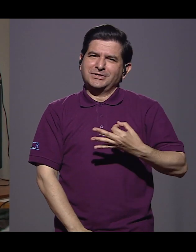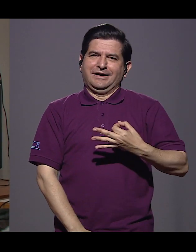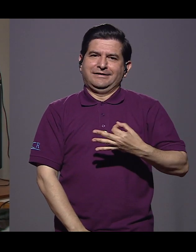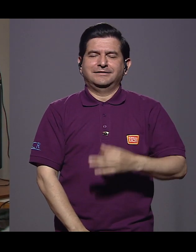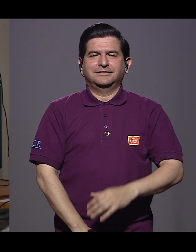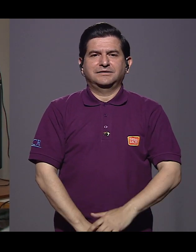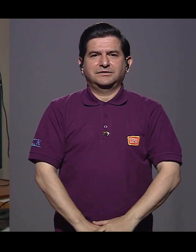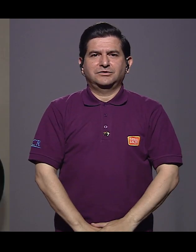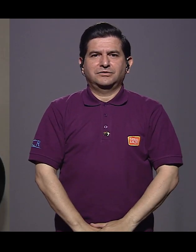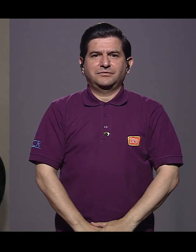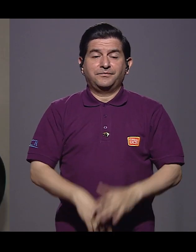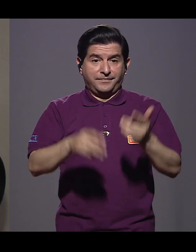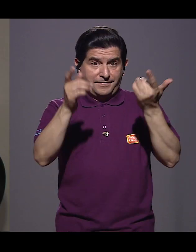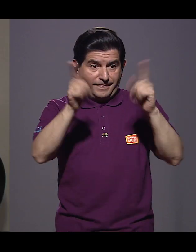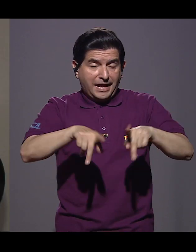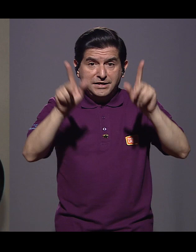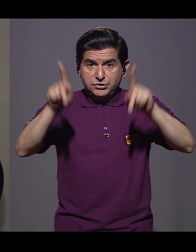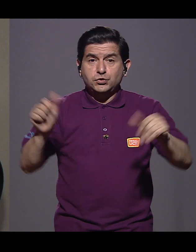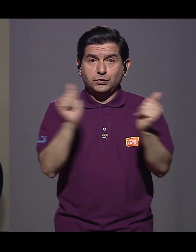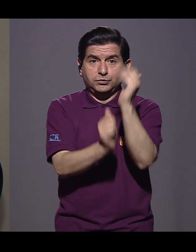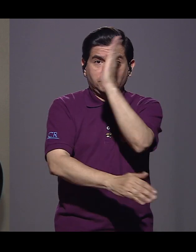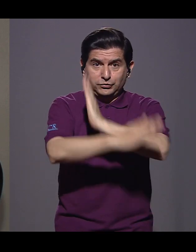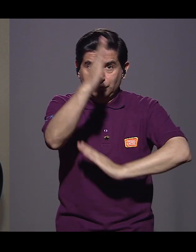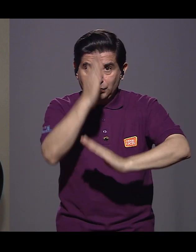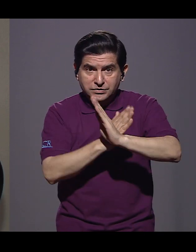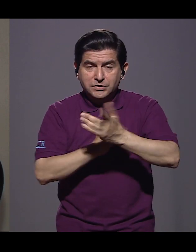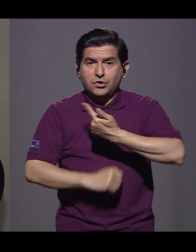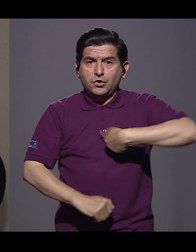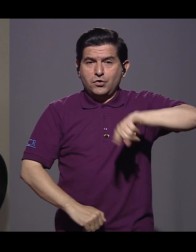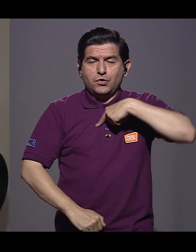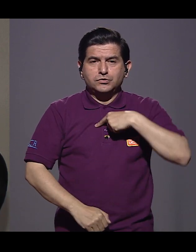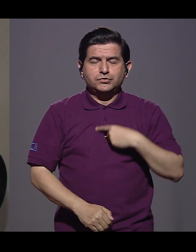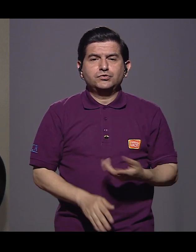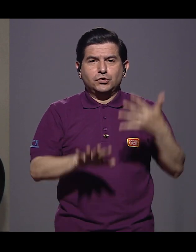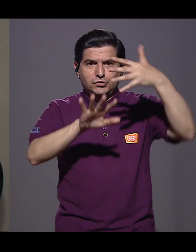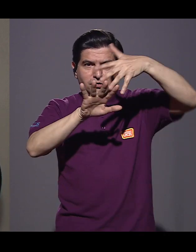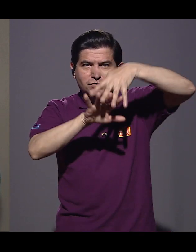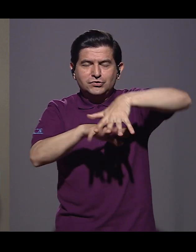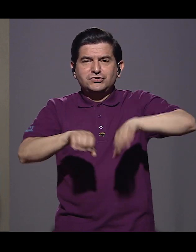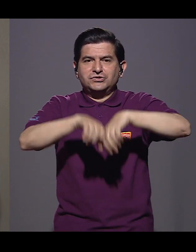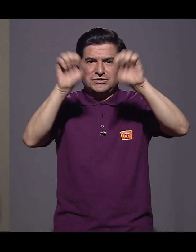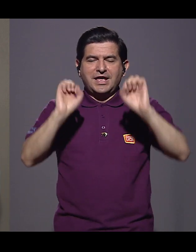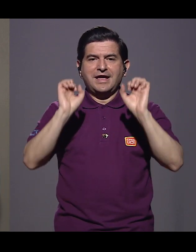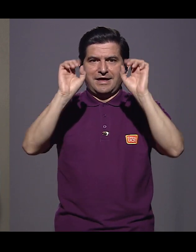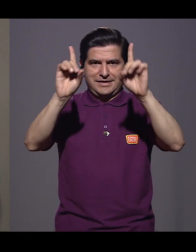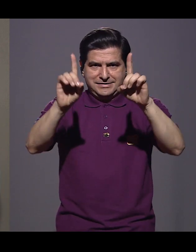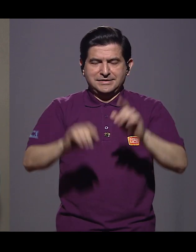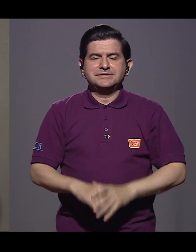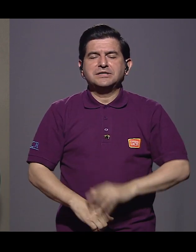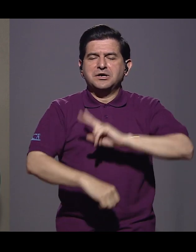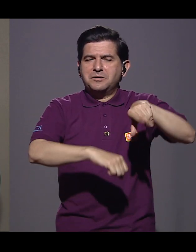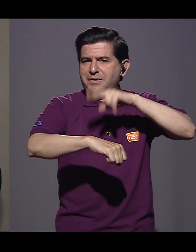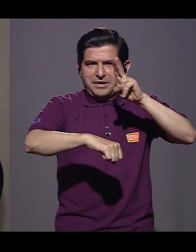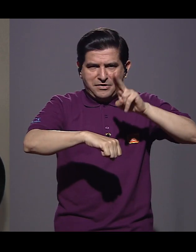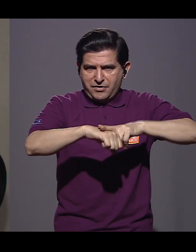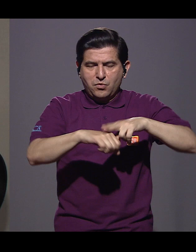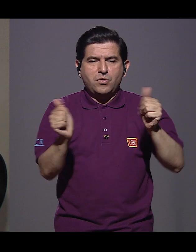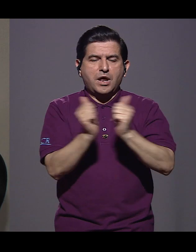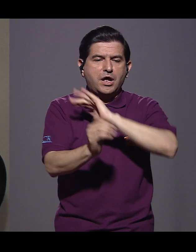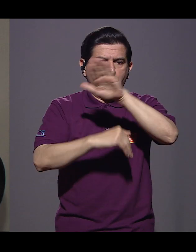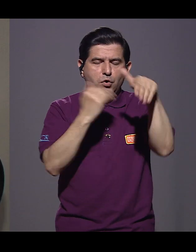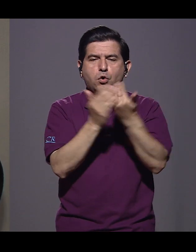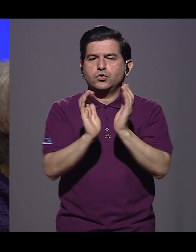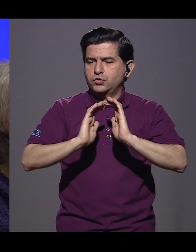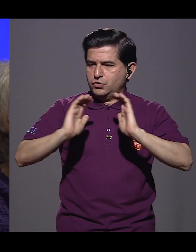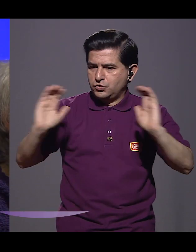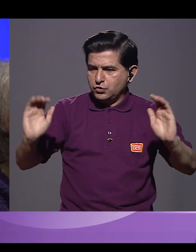que el hecho de que las personas con discapacidad nos hemos podido integrar al sistema educativo regular con el resto de